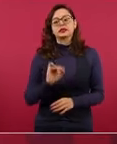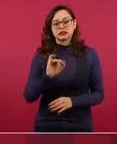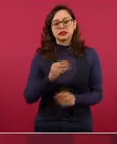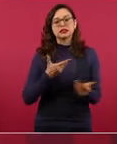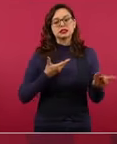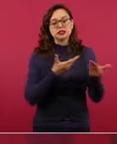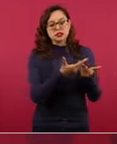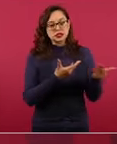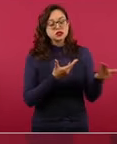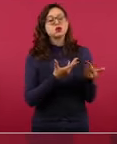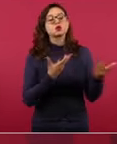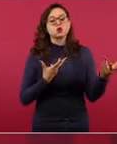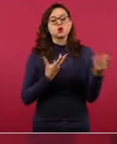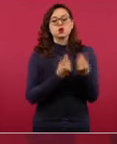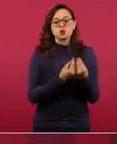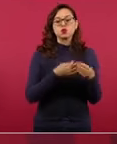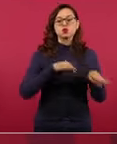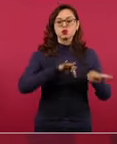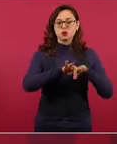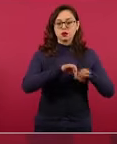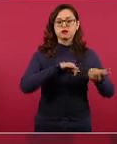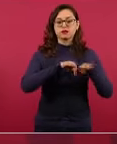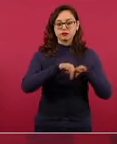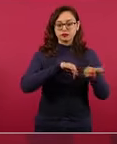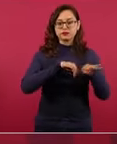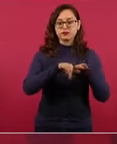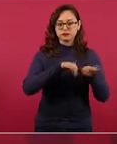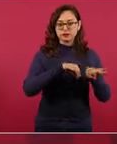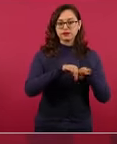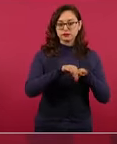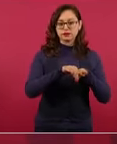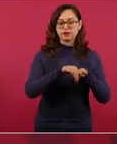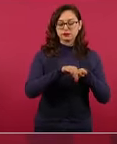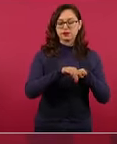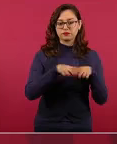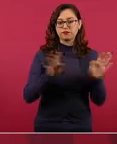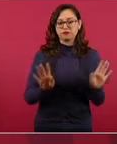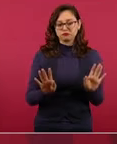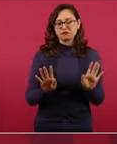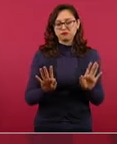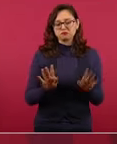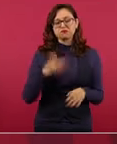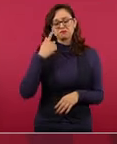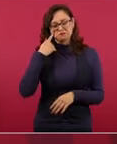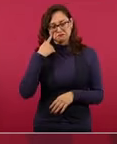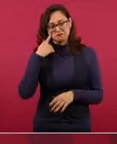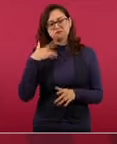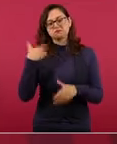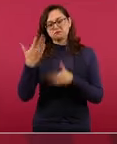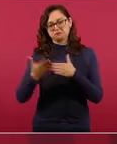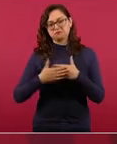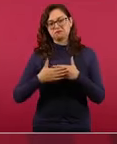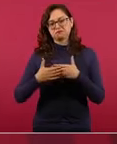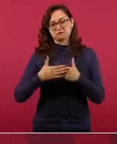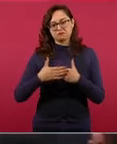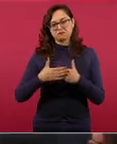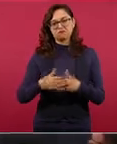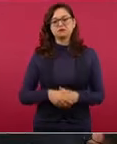propuesta qué vamos a hacer en su momento